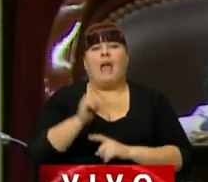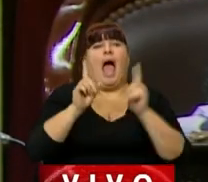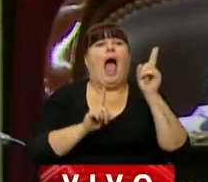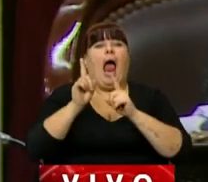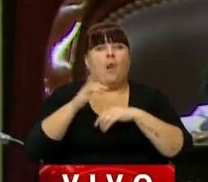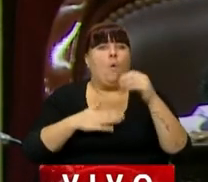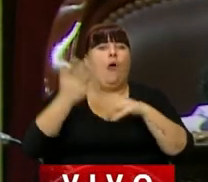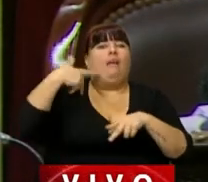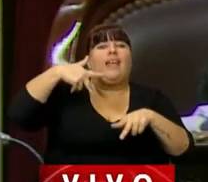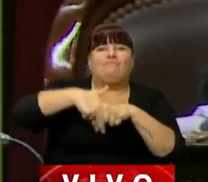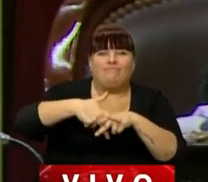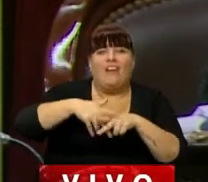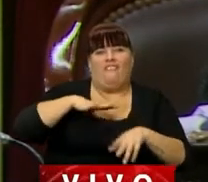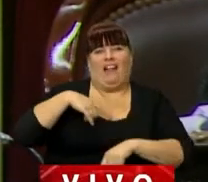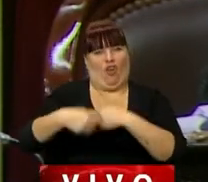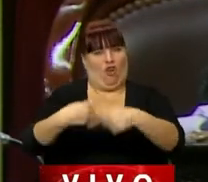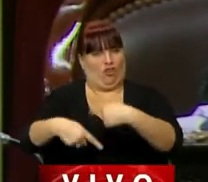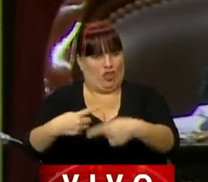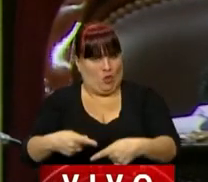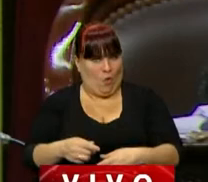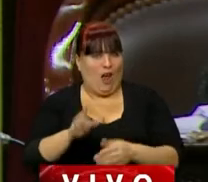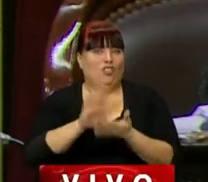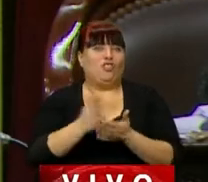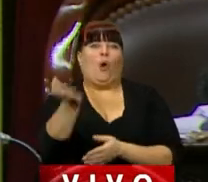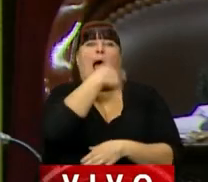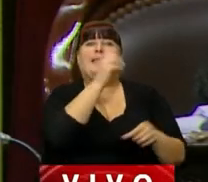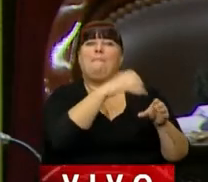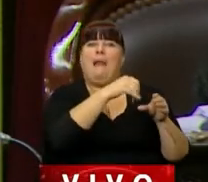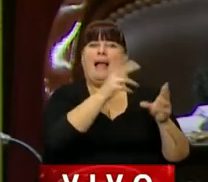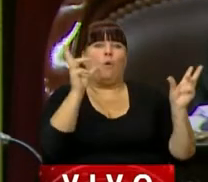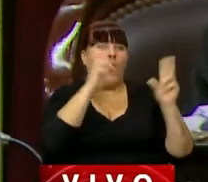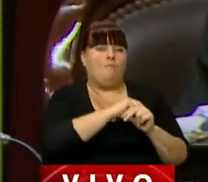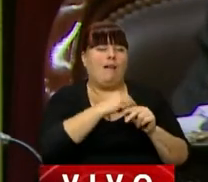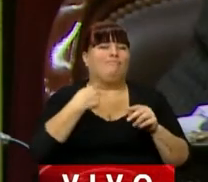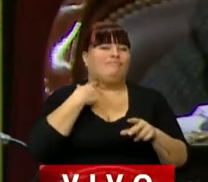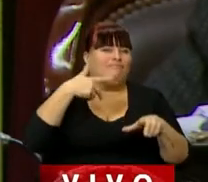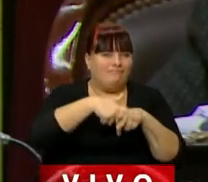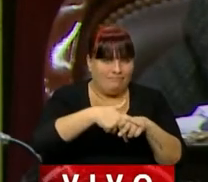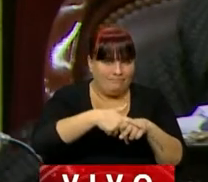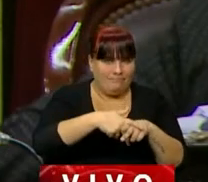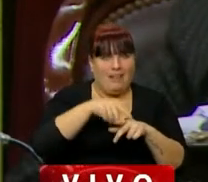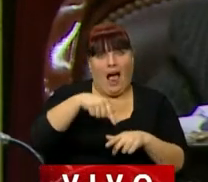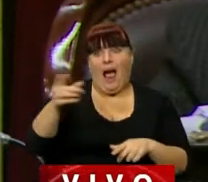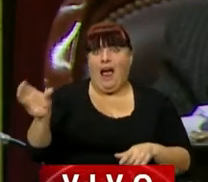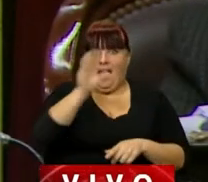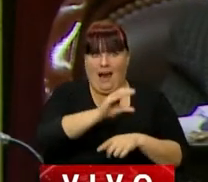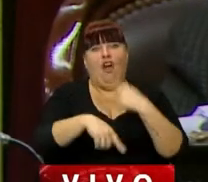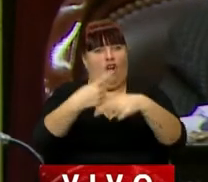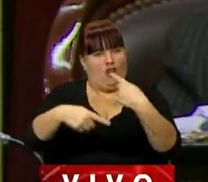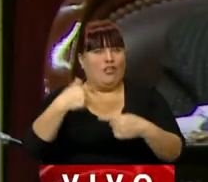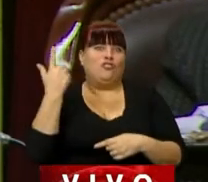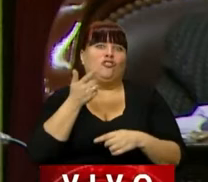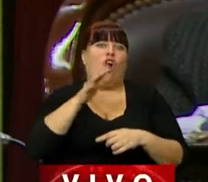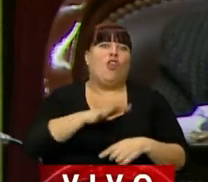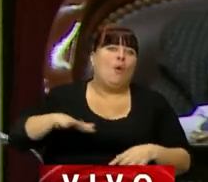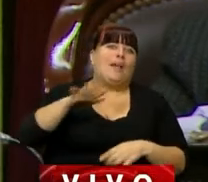algunas van a ser las que quedaron pendientes del anterior fideicomiso que no se pudieron ejecutar y que son muy